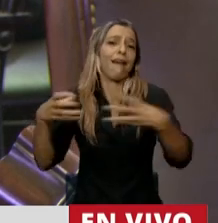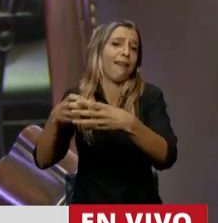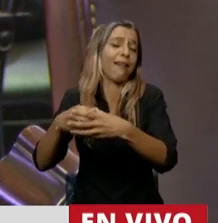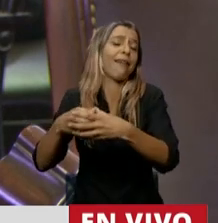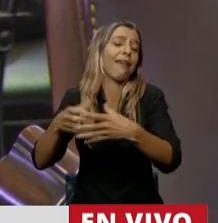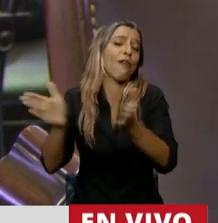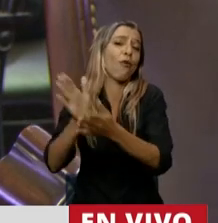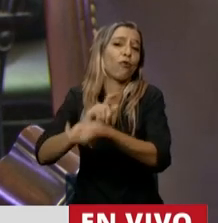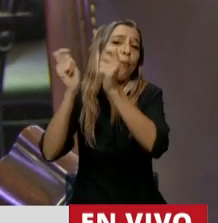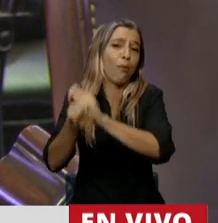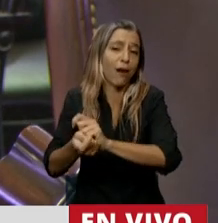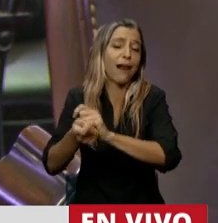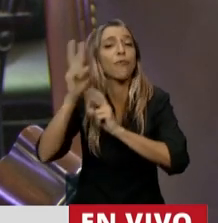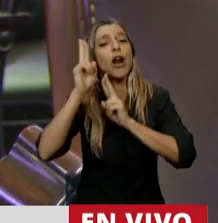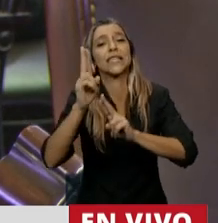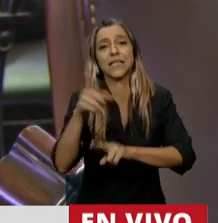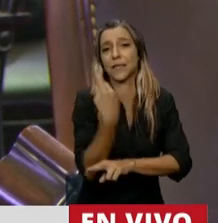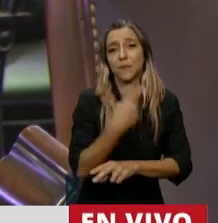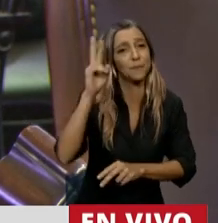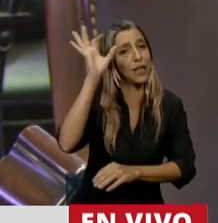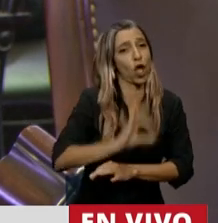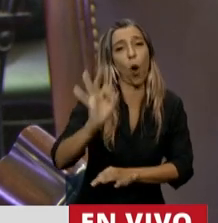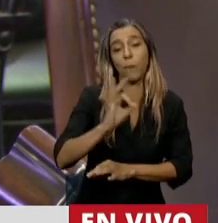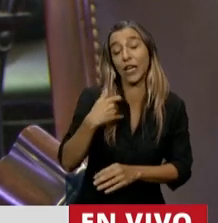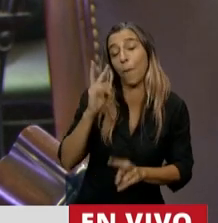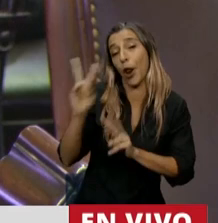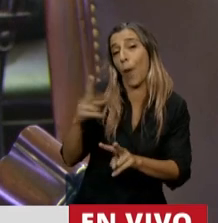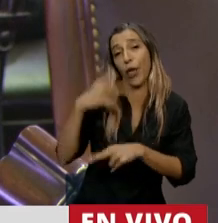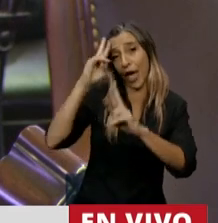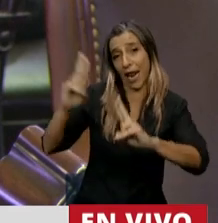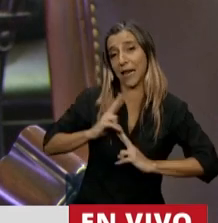Cambio respete la opinión del resto, cosa que no estoy viendo.